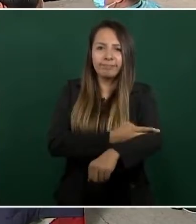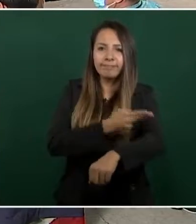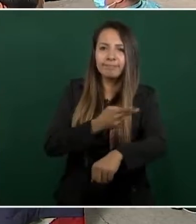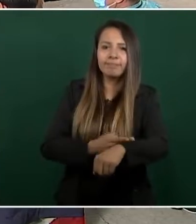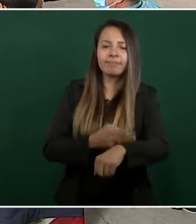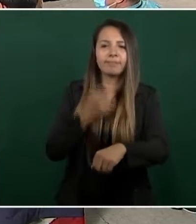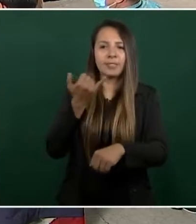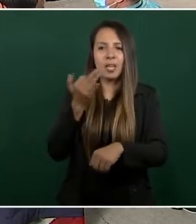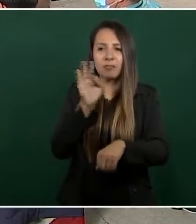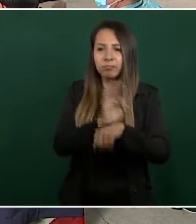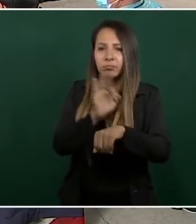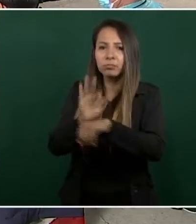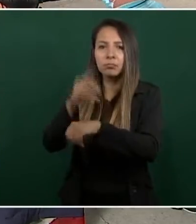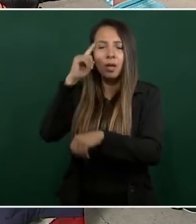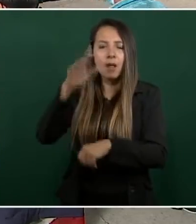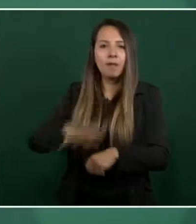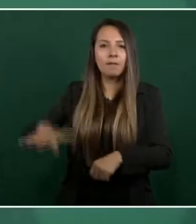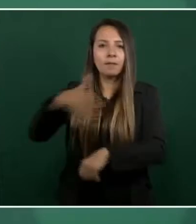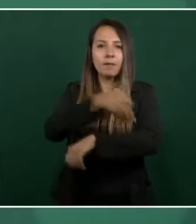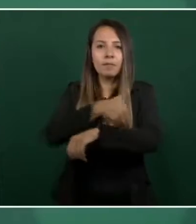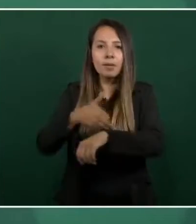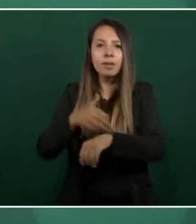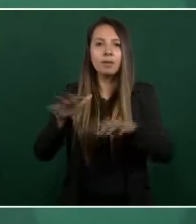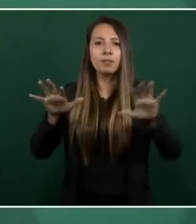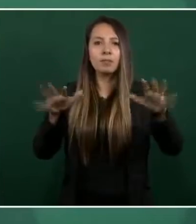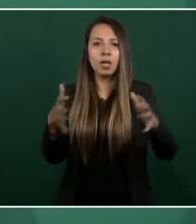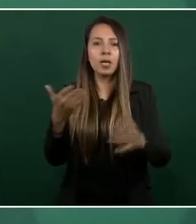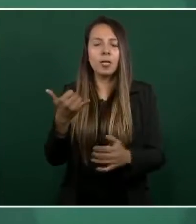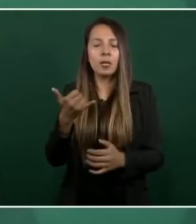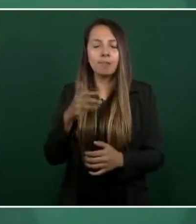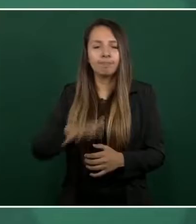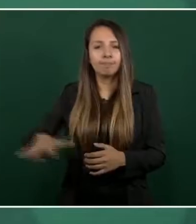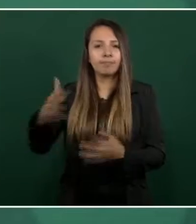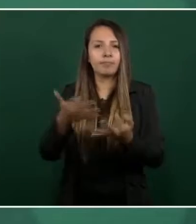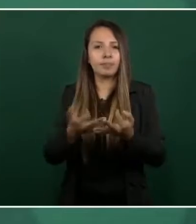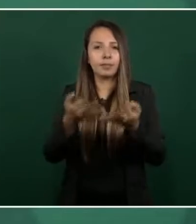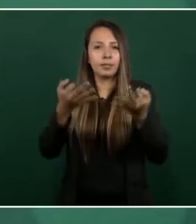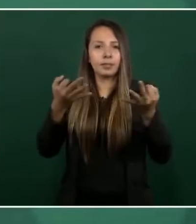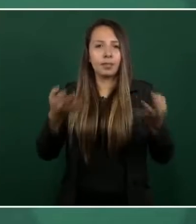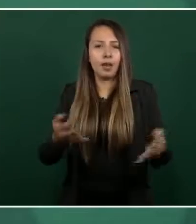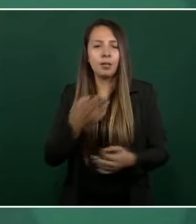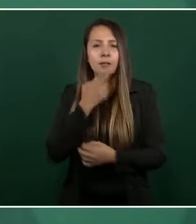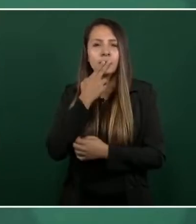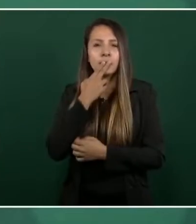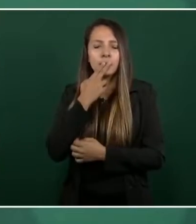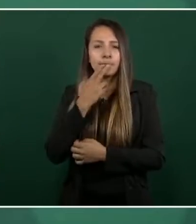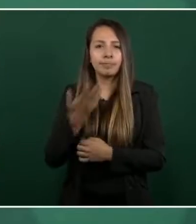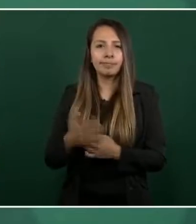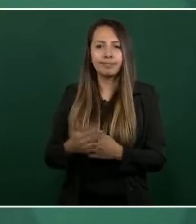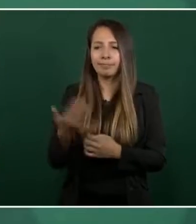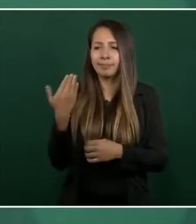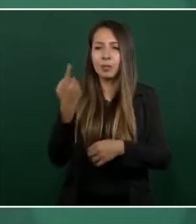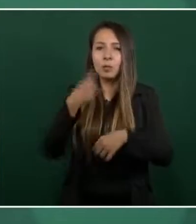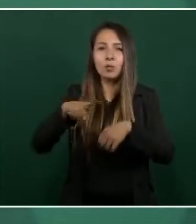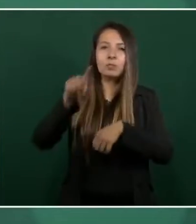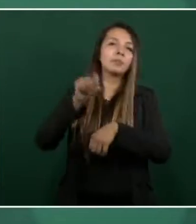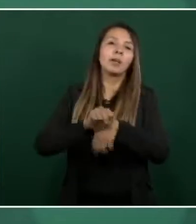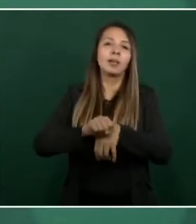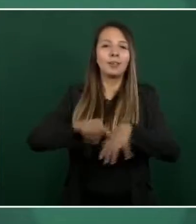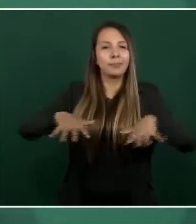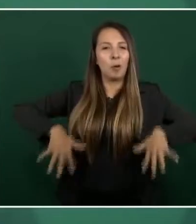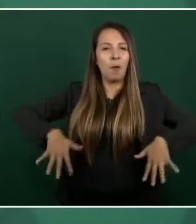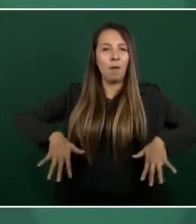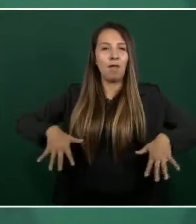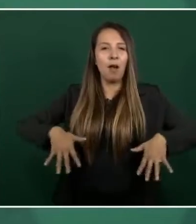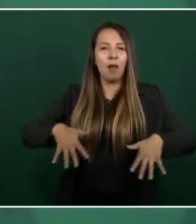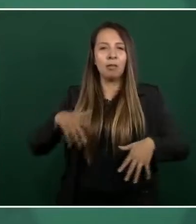por nuestra comunidad y por esta noble tierra. Hace una semana, algunos cobardes quisieron asustarnos y se toparon